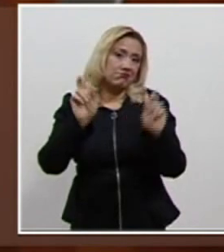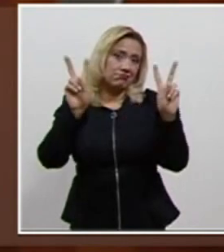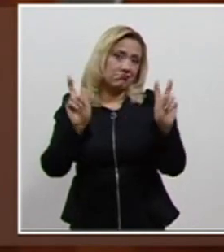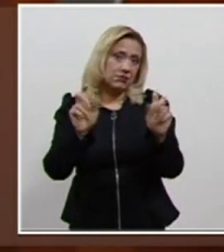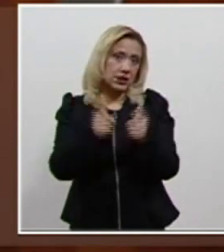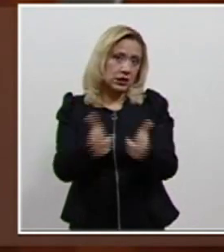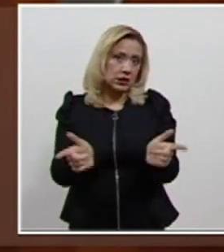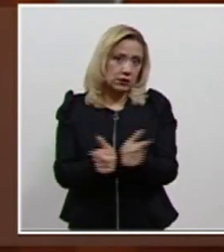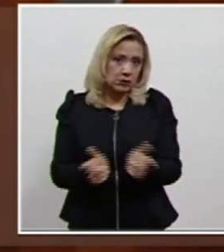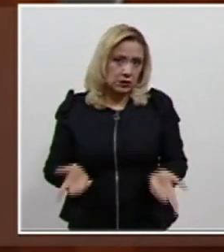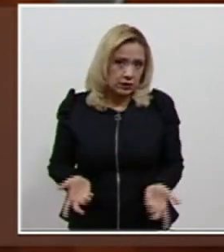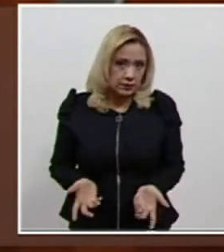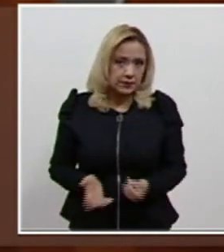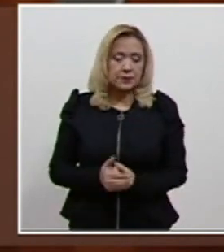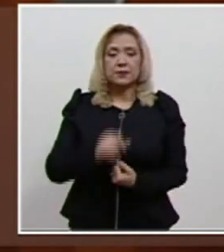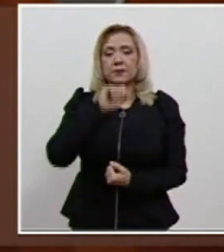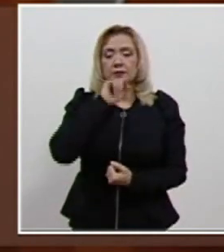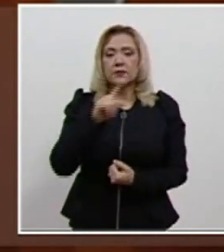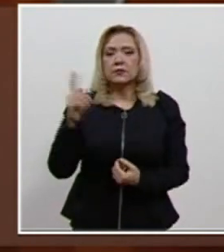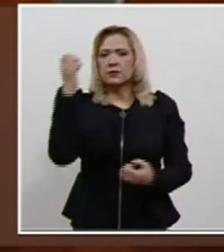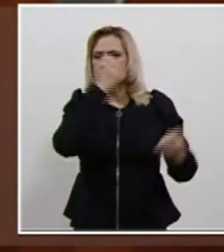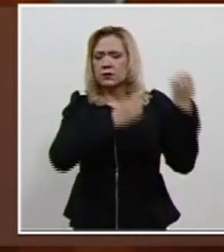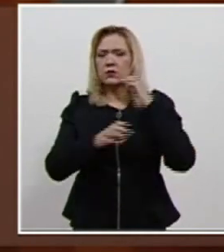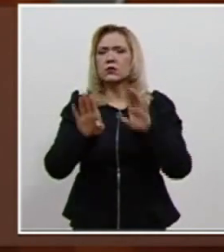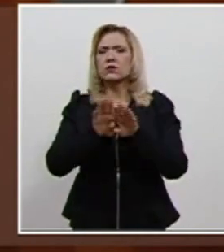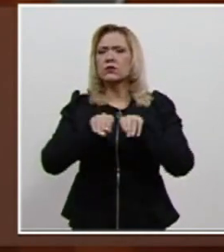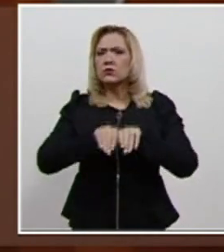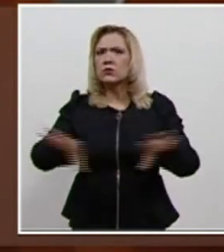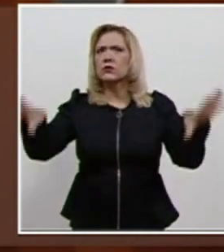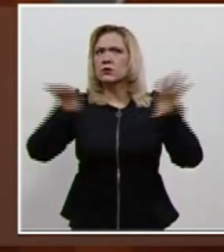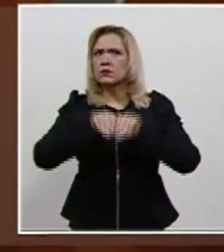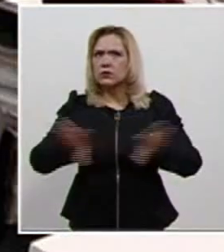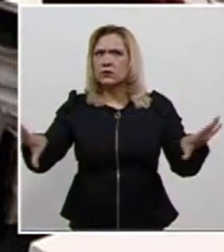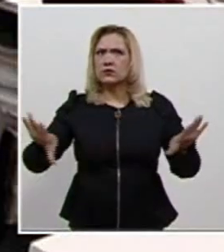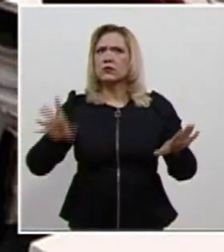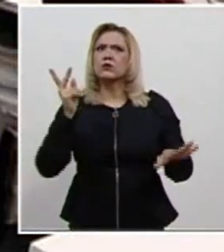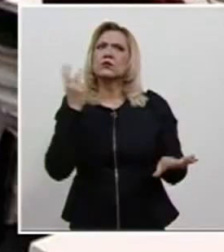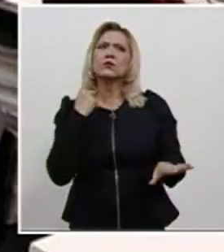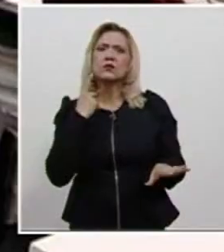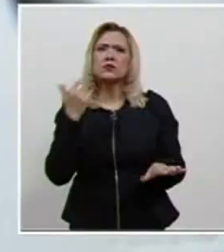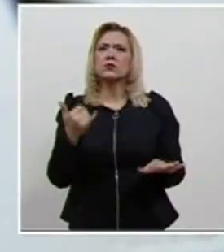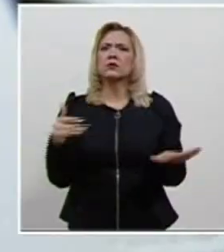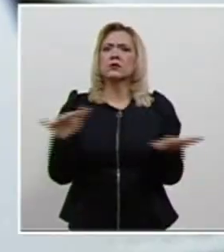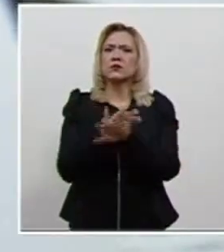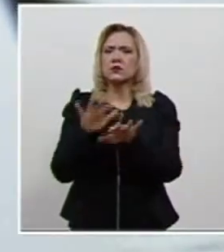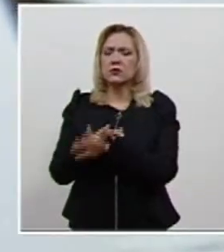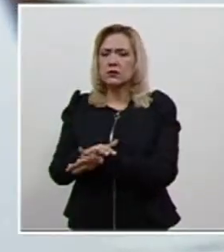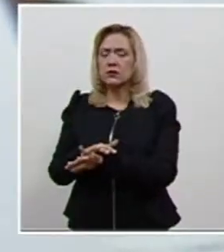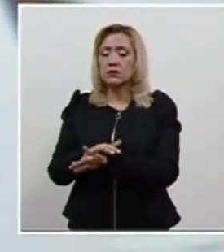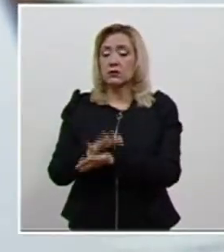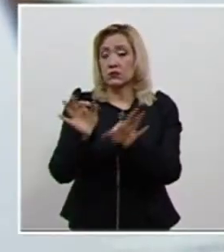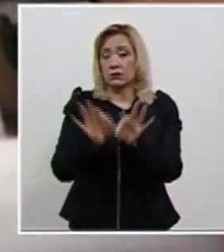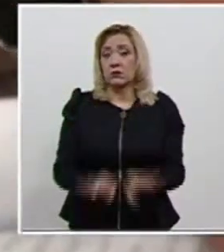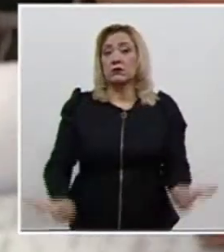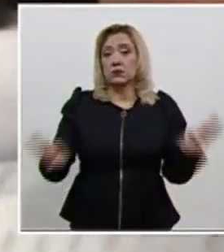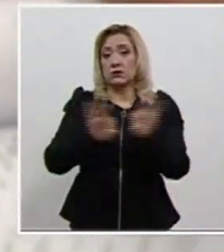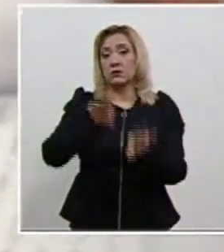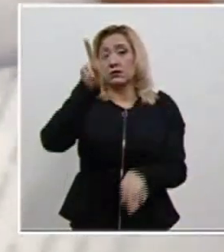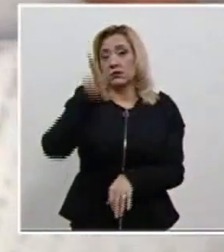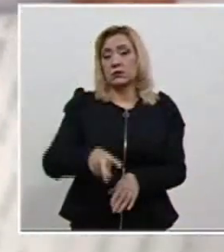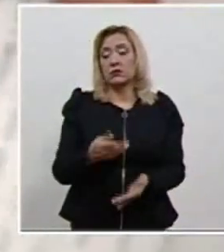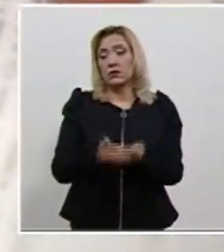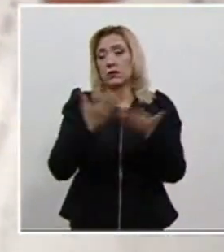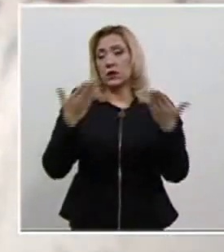se analizará el modelo de comunicación política actual y su transformación, un aspecto de suma relevancia durante el